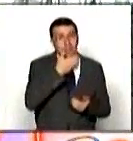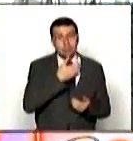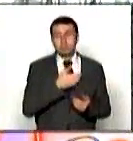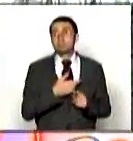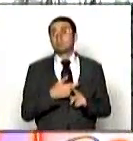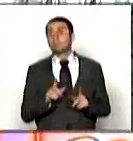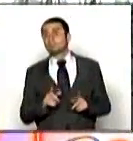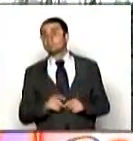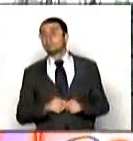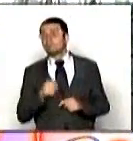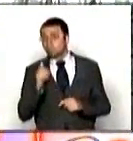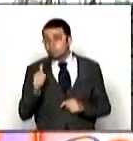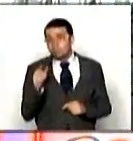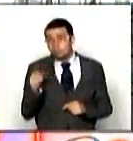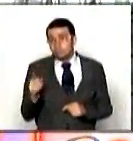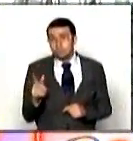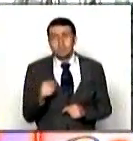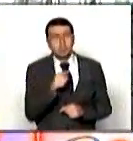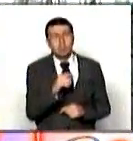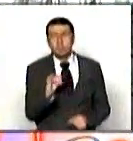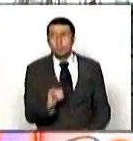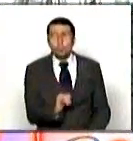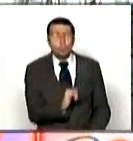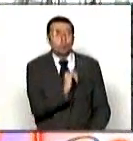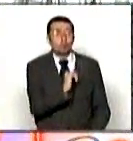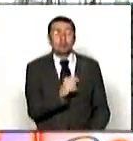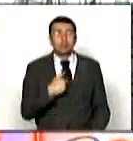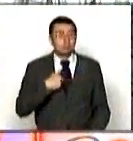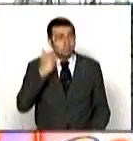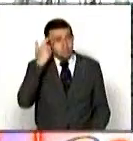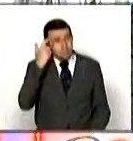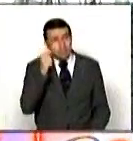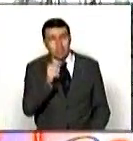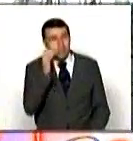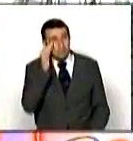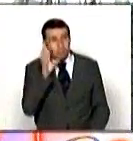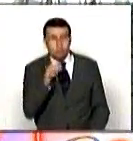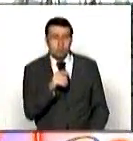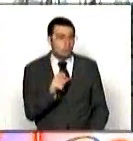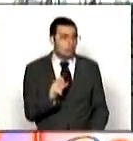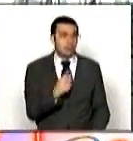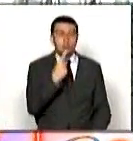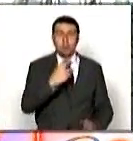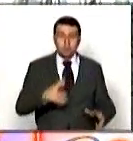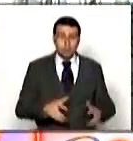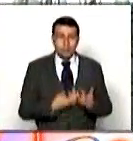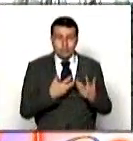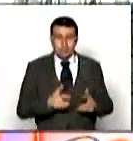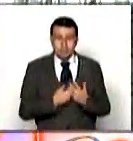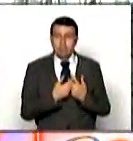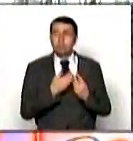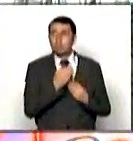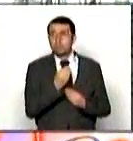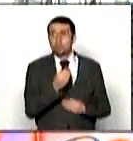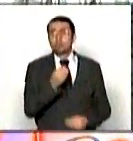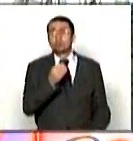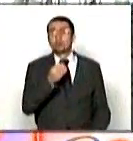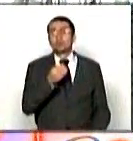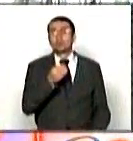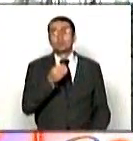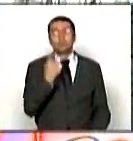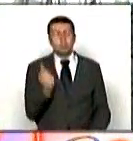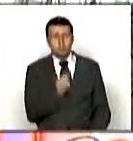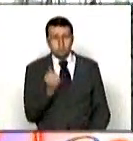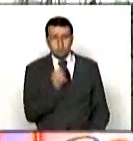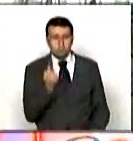de su mano, ella es delgadita, entonces yo digo que si ella se come primero la ensalada y me pide mucho juguito, yo ahí mismo le licuo